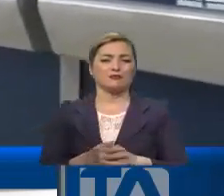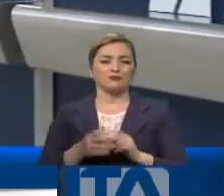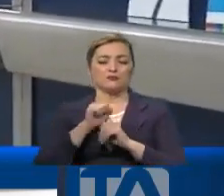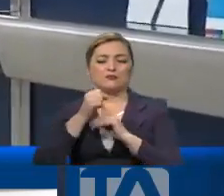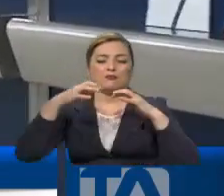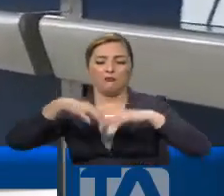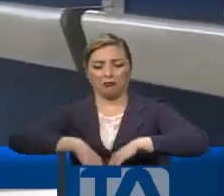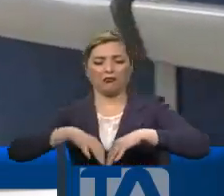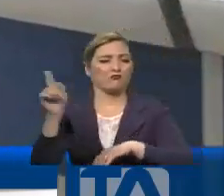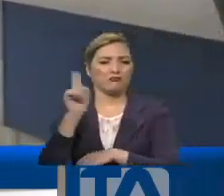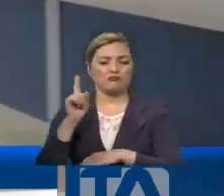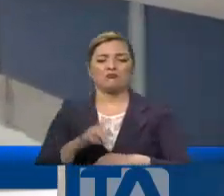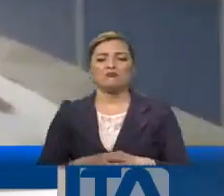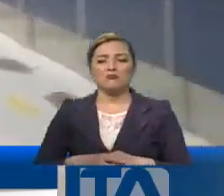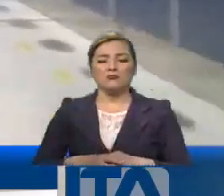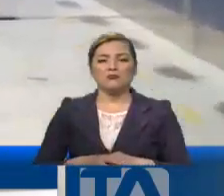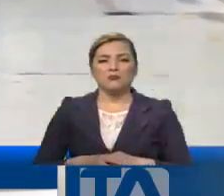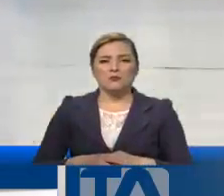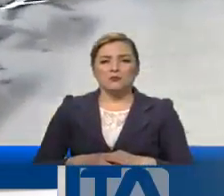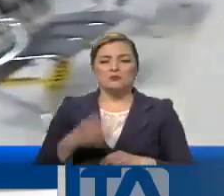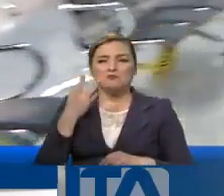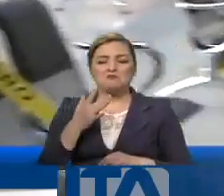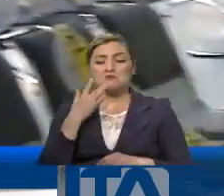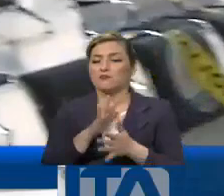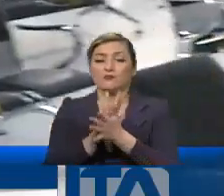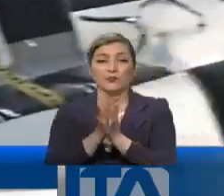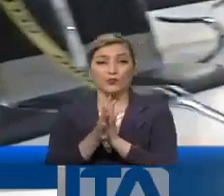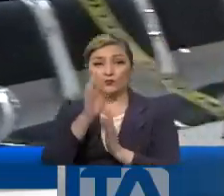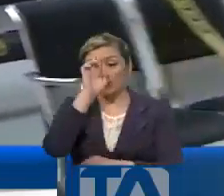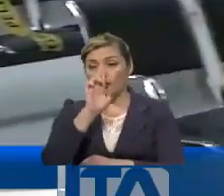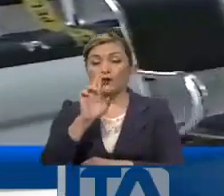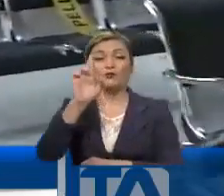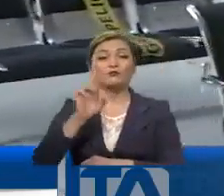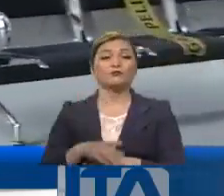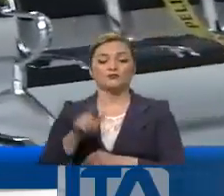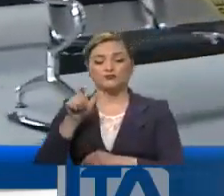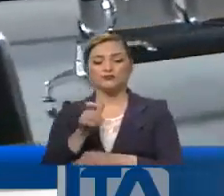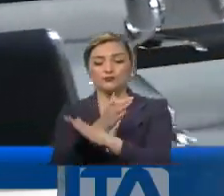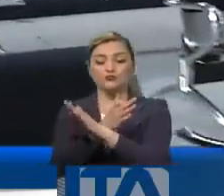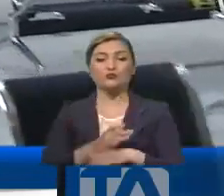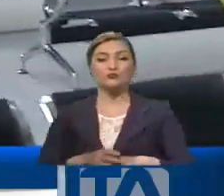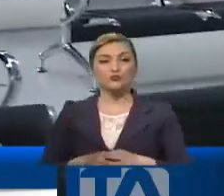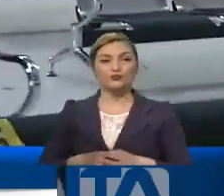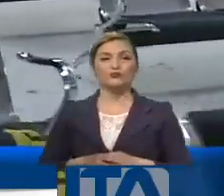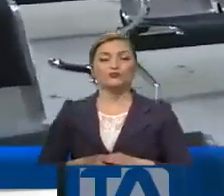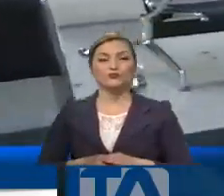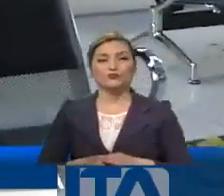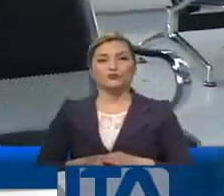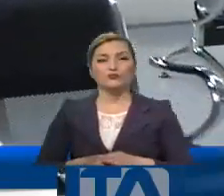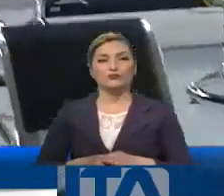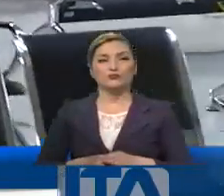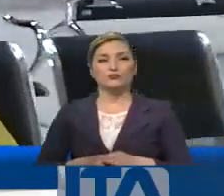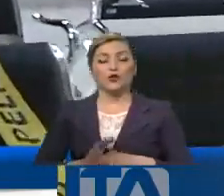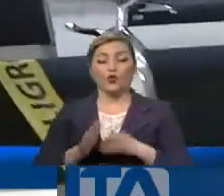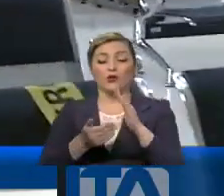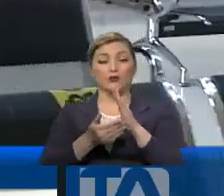sistema, ni hemos reportado nada anómalo. Se han respetado evidentemente la persona que toma el turno. Nadie puede volver a